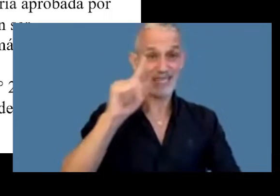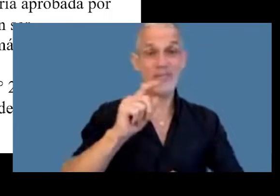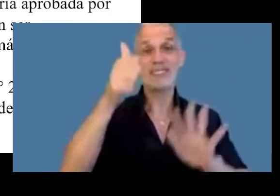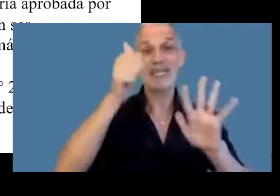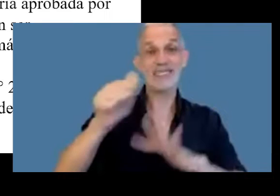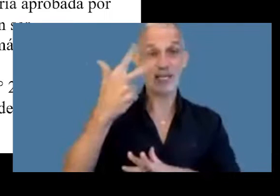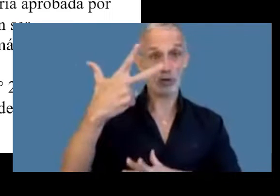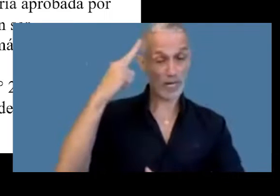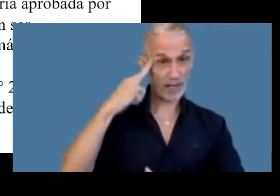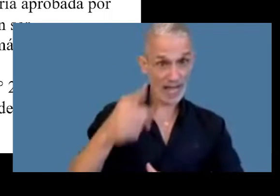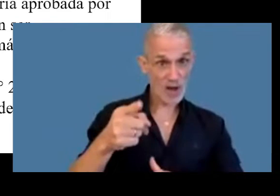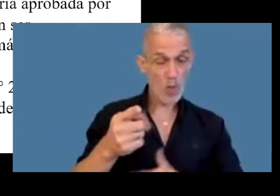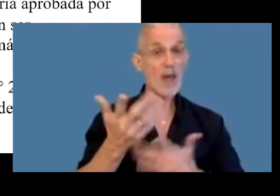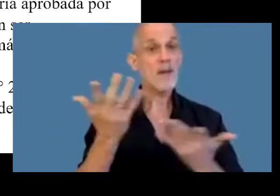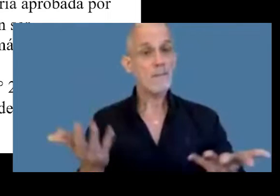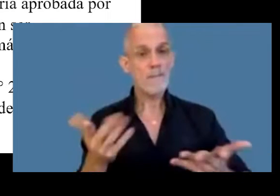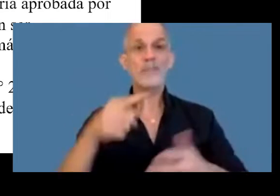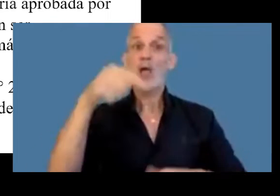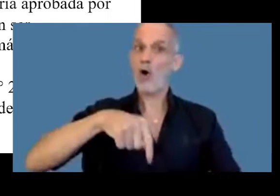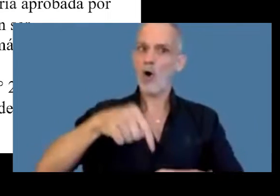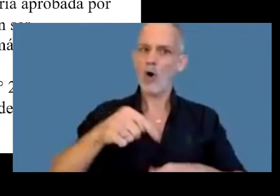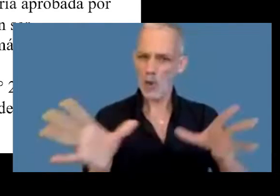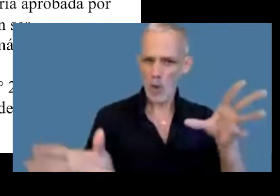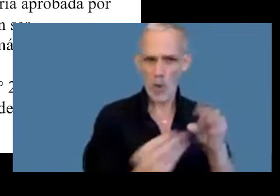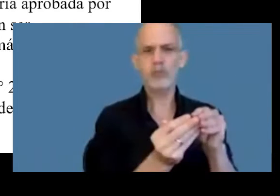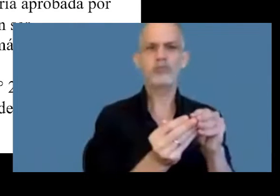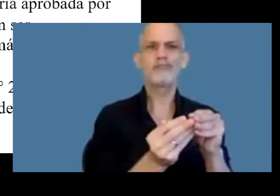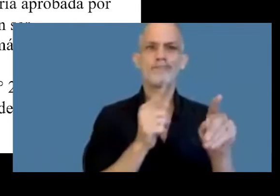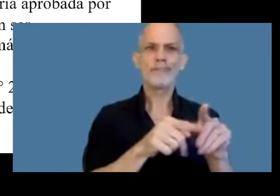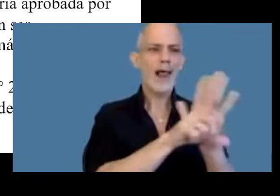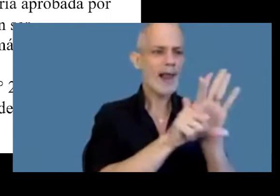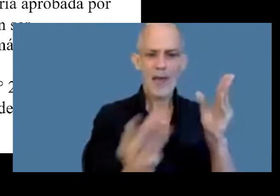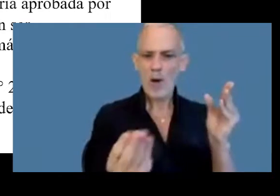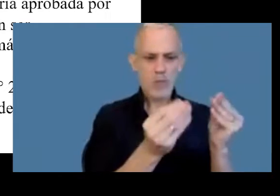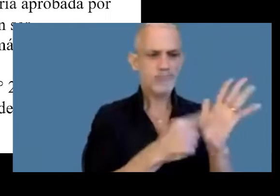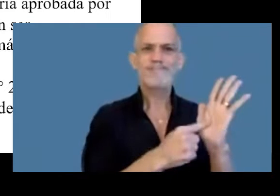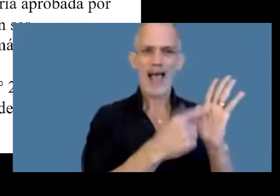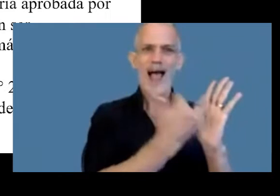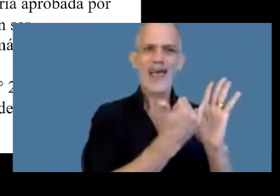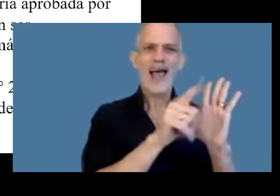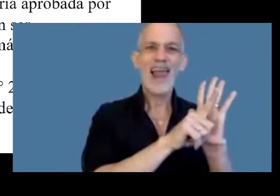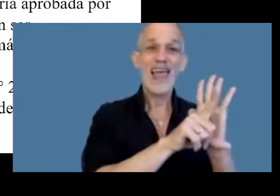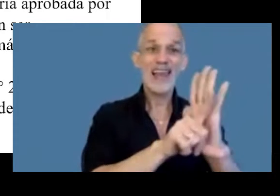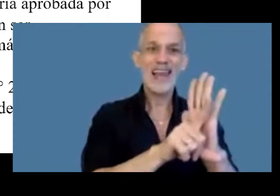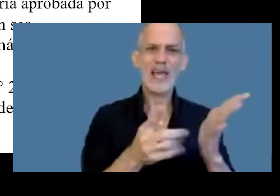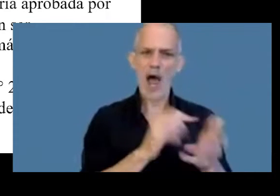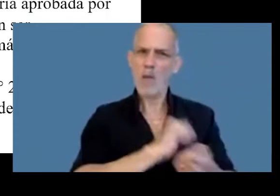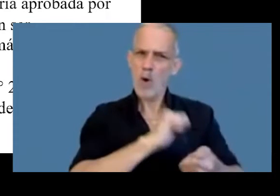27.639, o sea, hoy, digamos, complementa a dos normas que se han venido